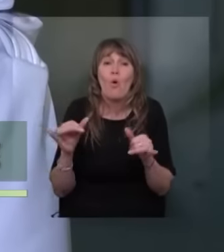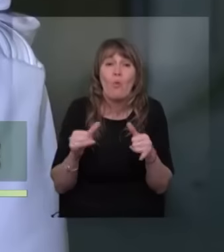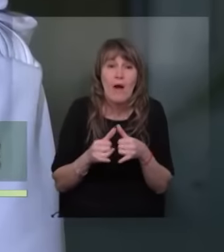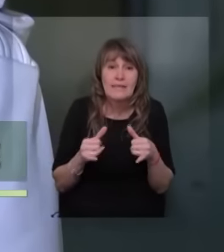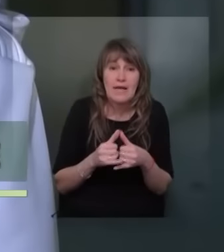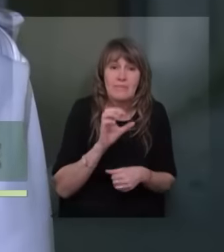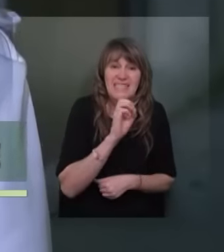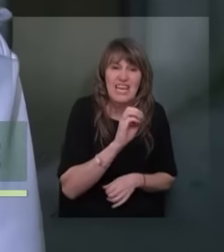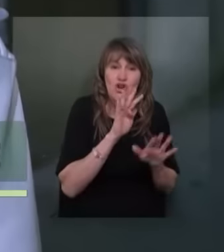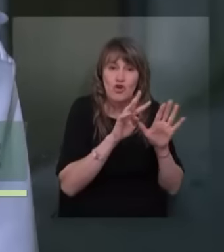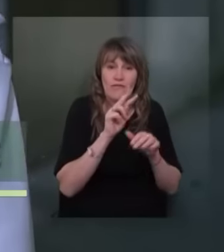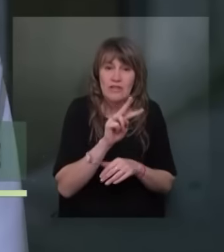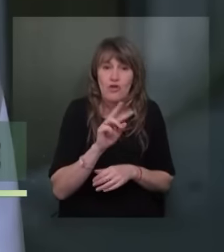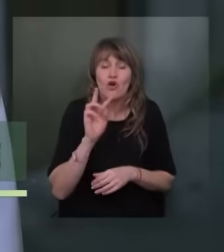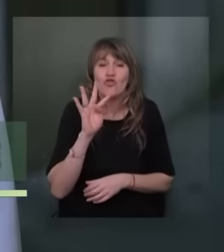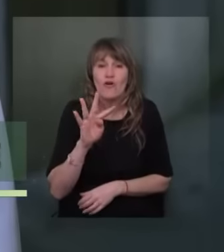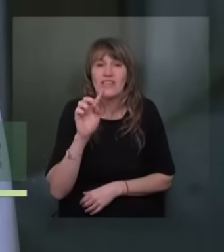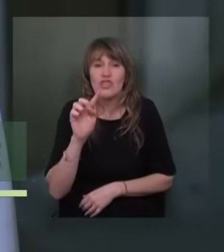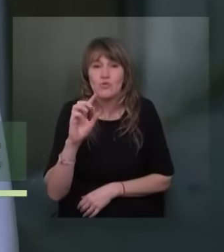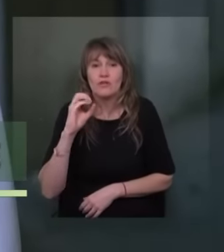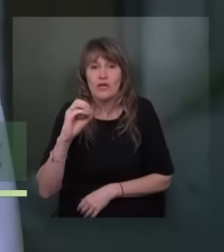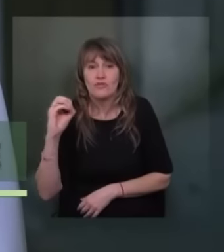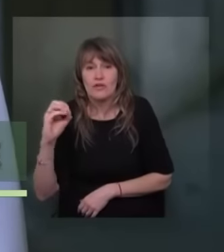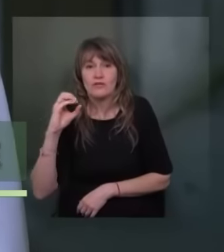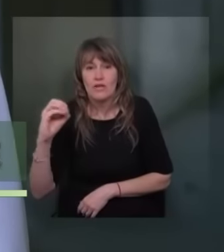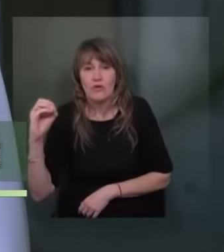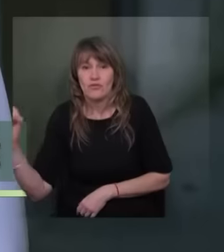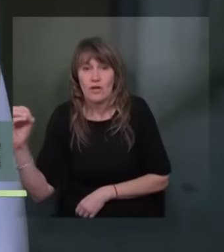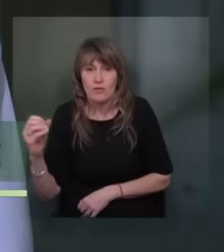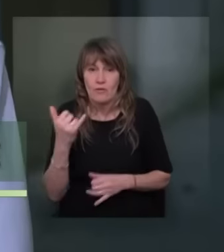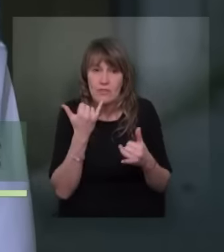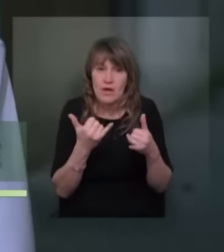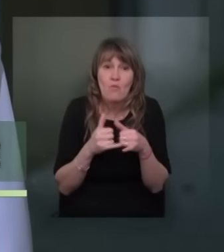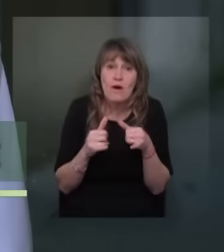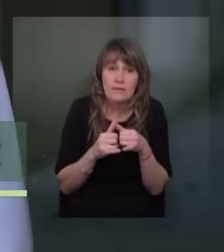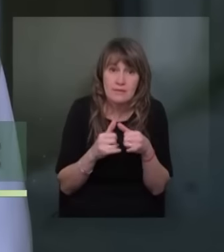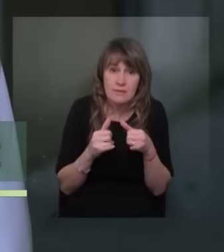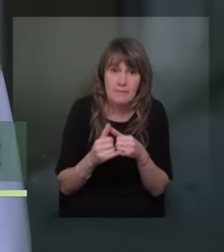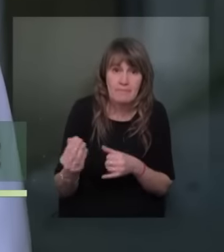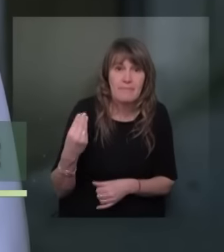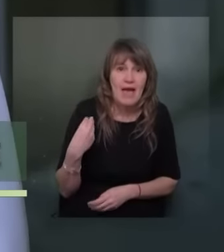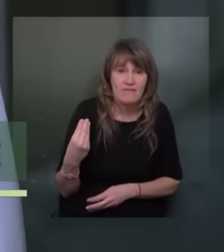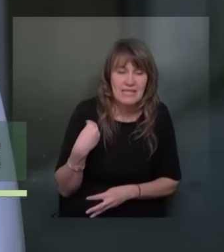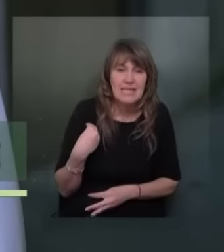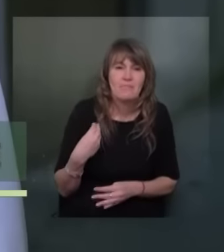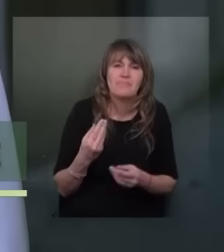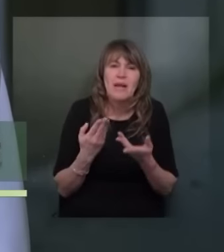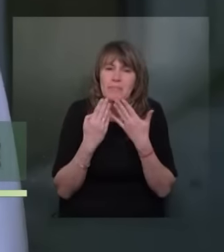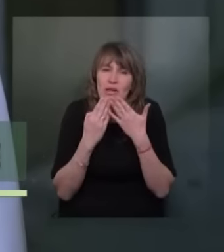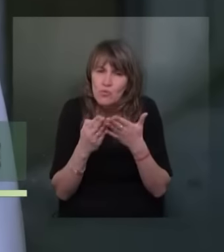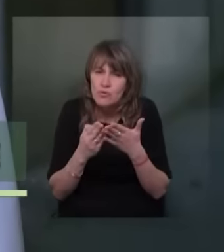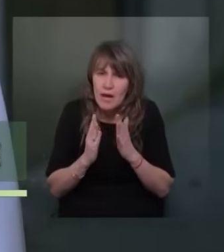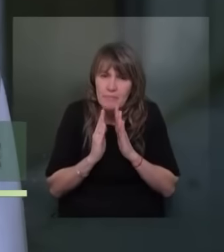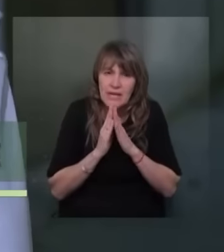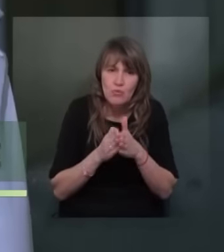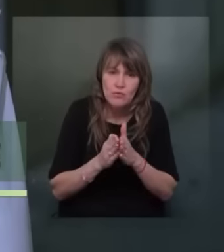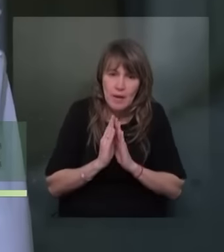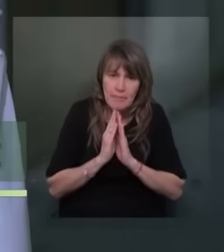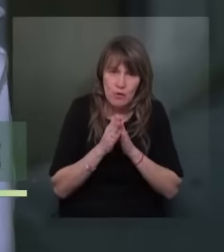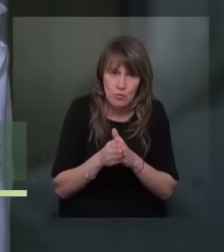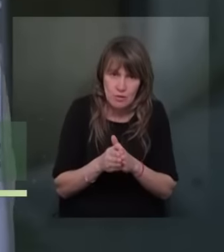092 910000 y ahí van a recibir algunas preguntas específicas que lo que le